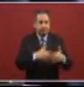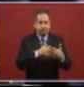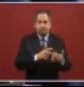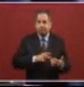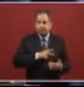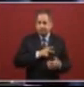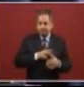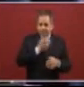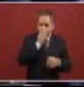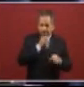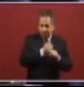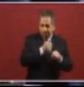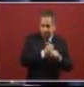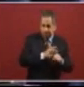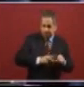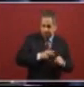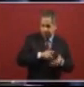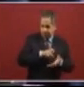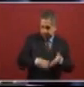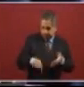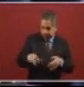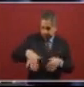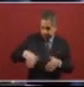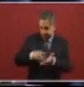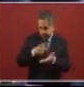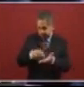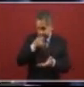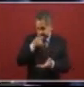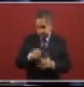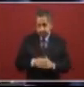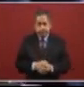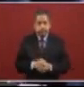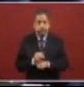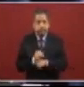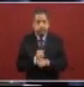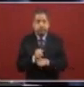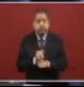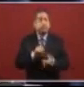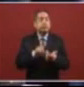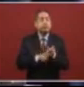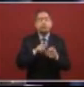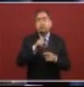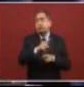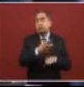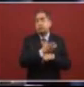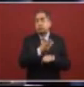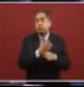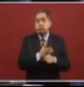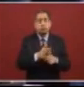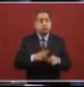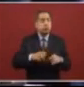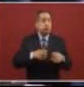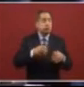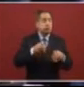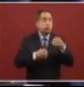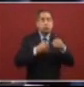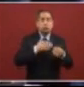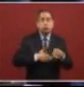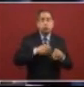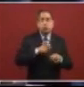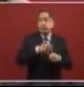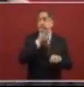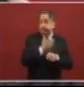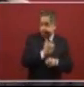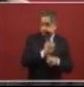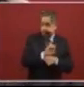usted ha mencionado en varias ocasiones. La investigación es del Departamento de Justicia de Estados